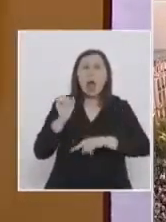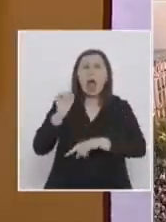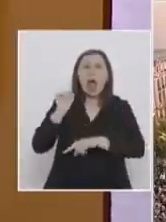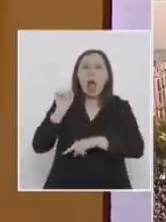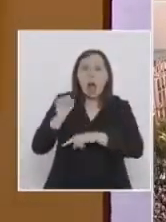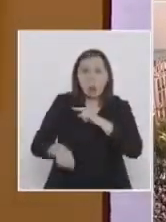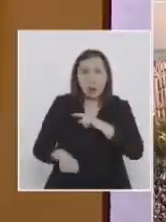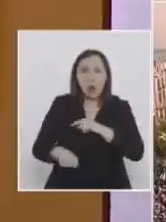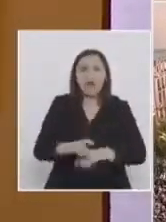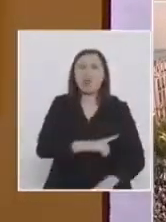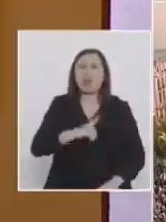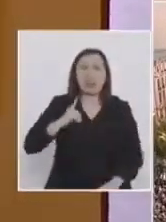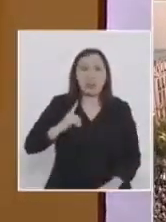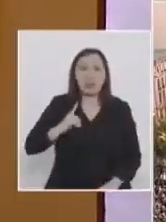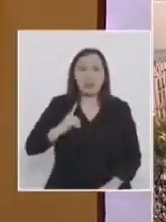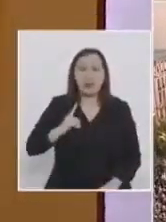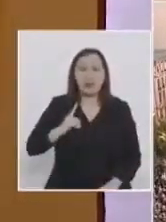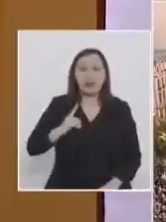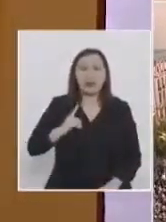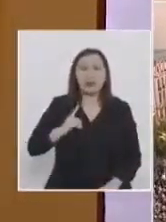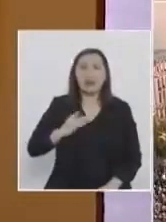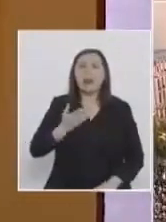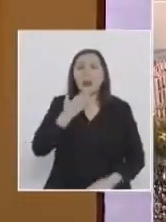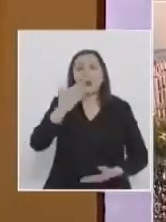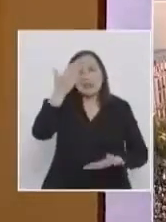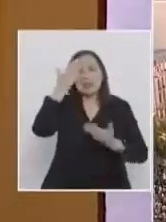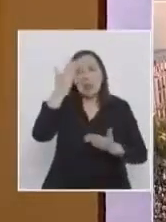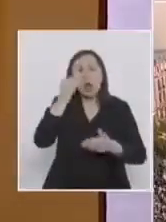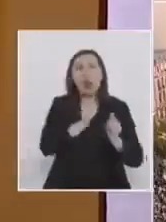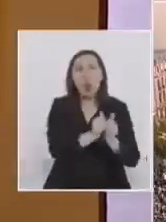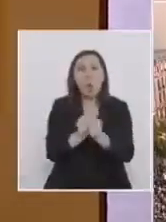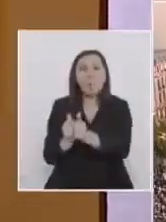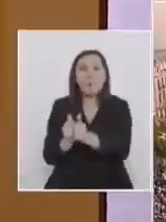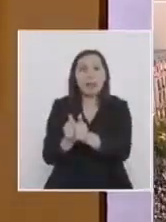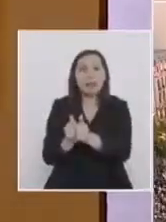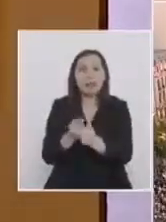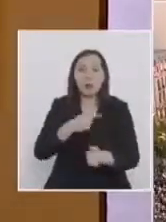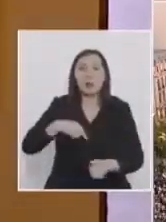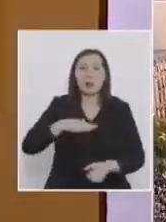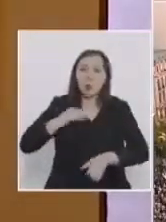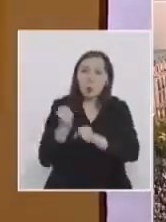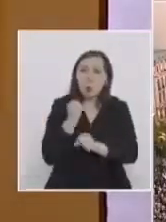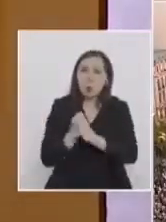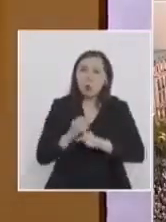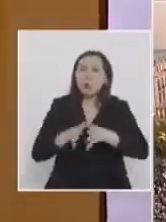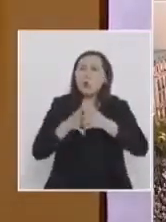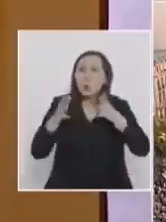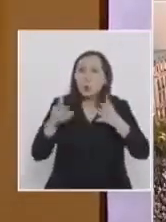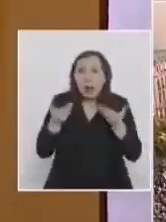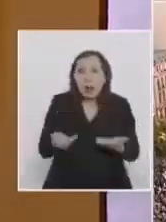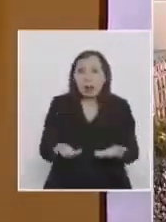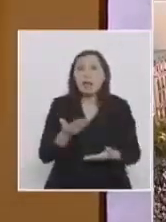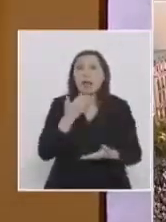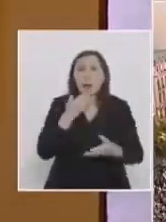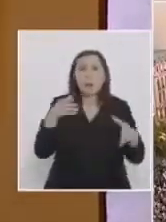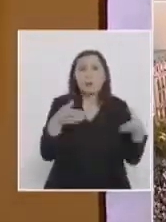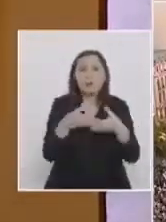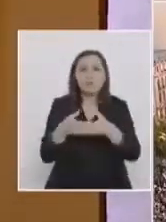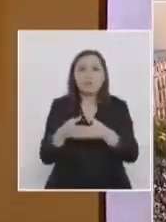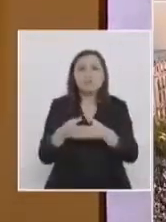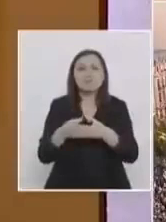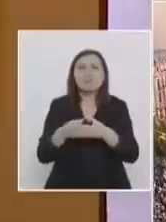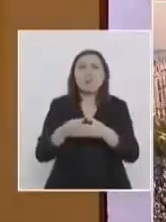Dignidad. Y también, y un saludo a nuestros compañeros que han trabajado tanto por esto, y también los partidos de